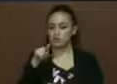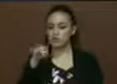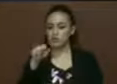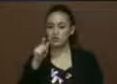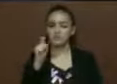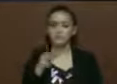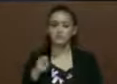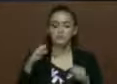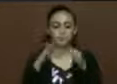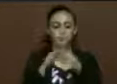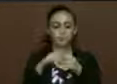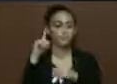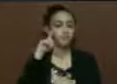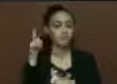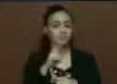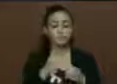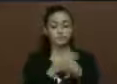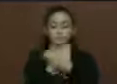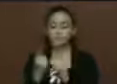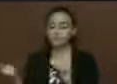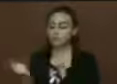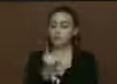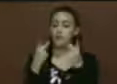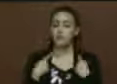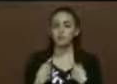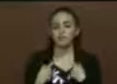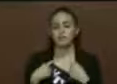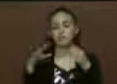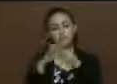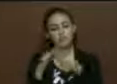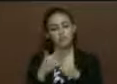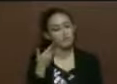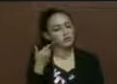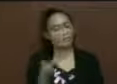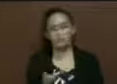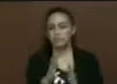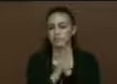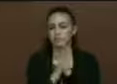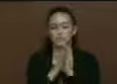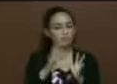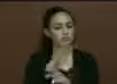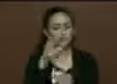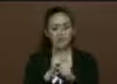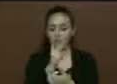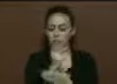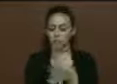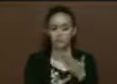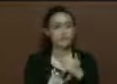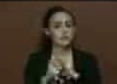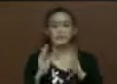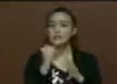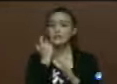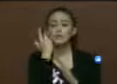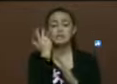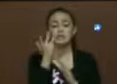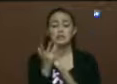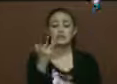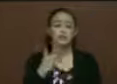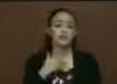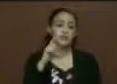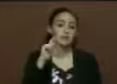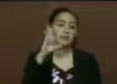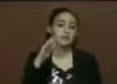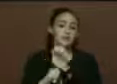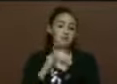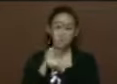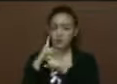que andábamos en Zitácuaro, se acercaron algunas personas a pedir que ya se concrete el programa, porque tiene 25